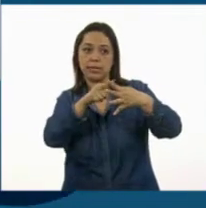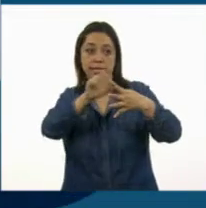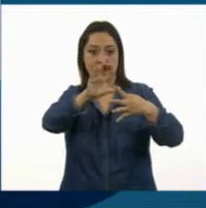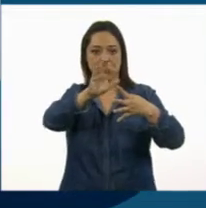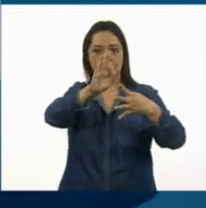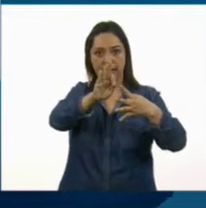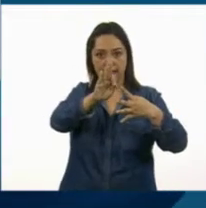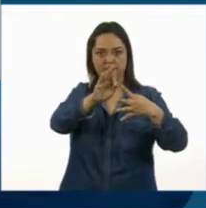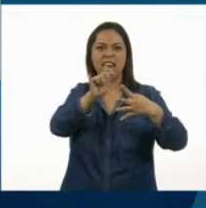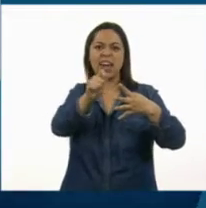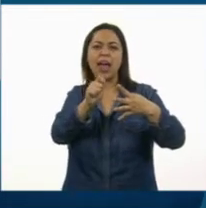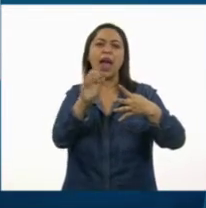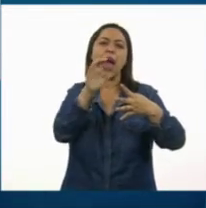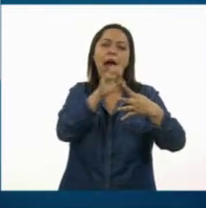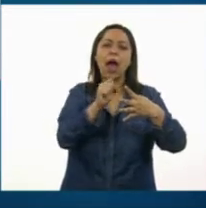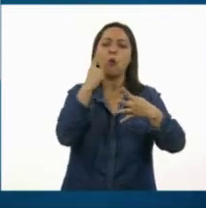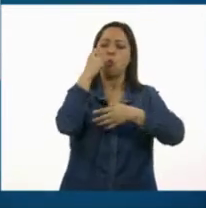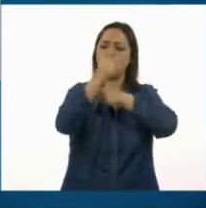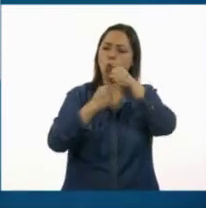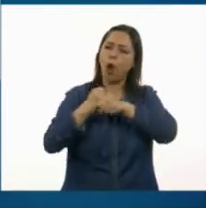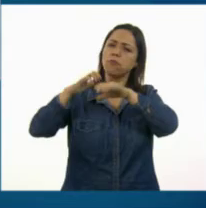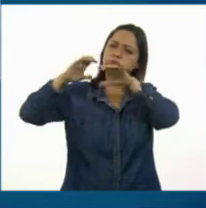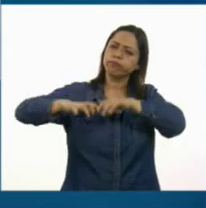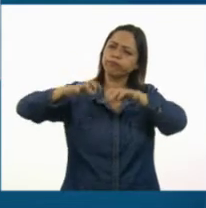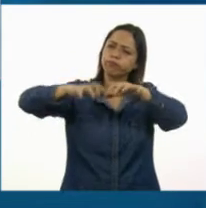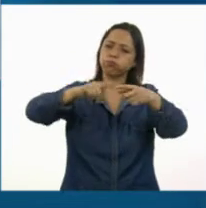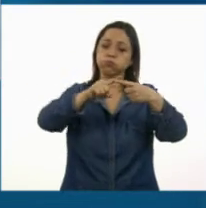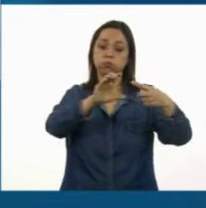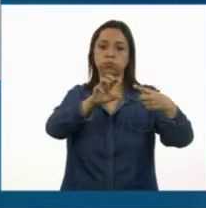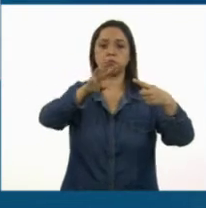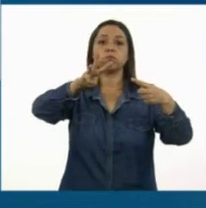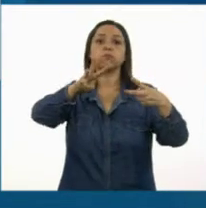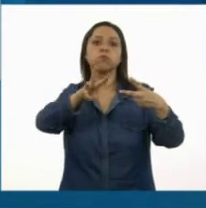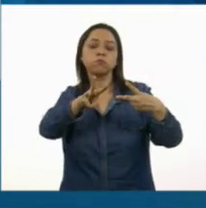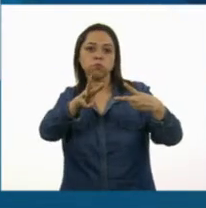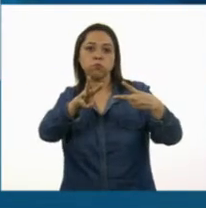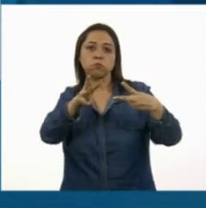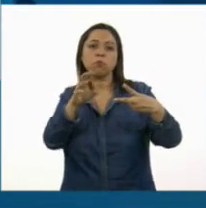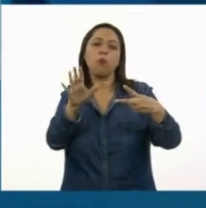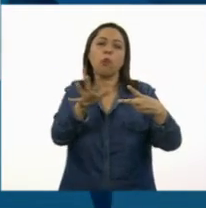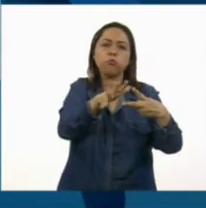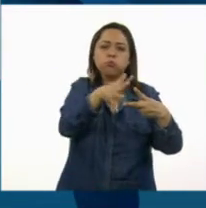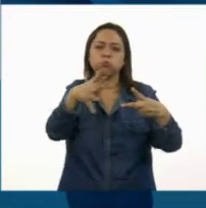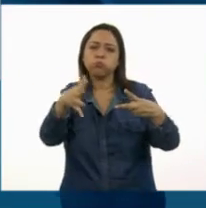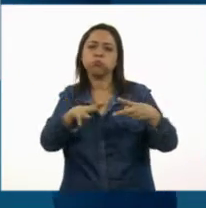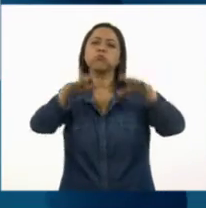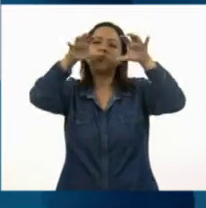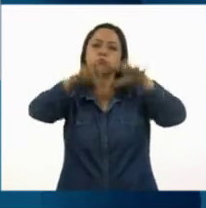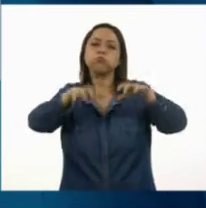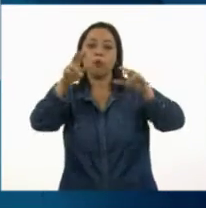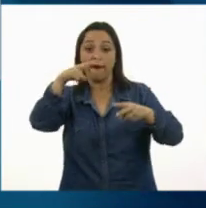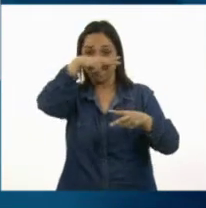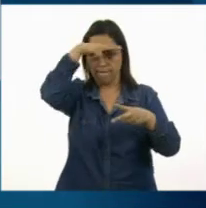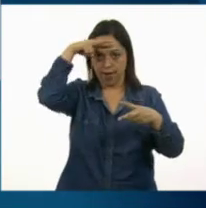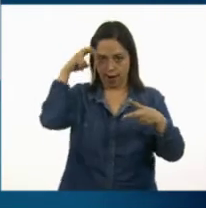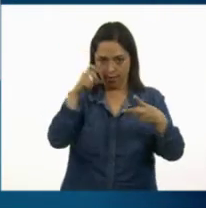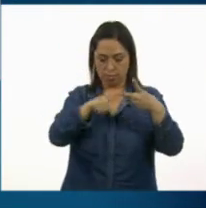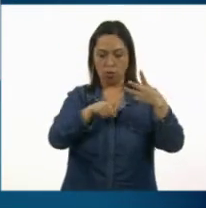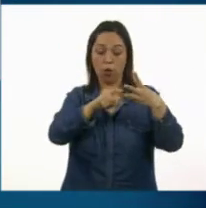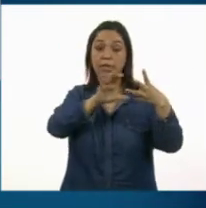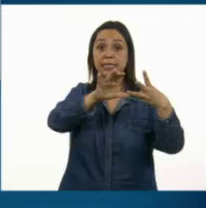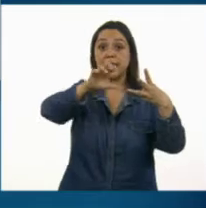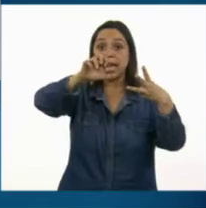clima templado con lluvias todo el año. CW, clima templado con lluvias en verano. Y